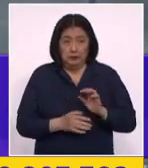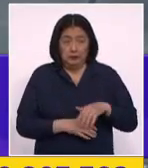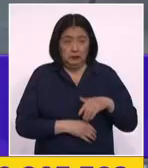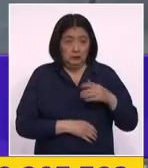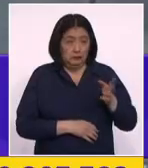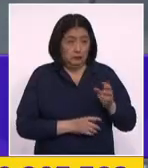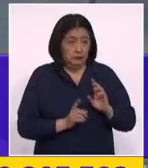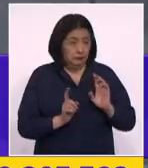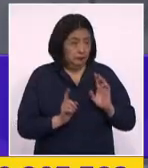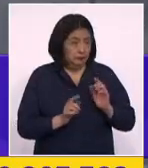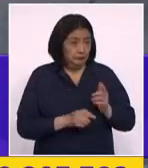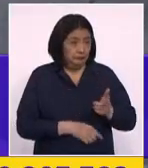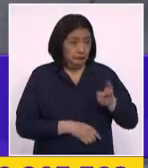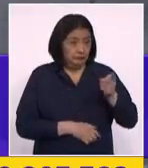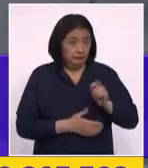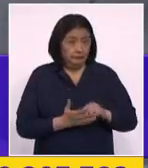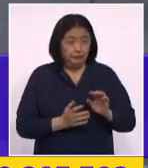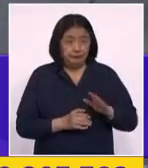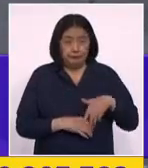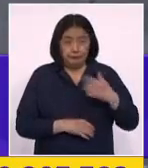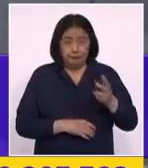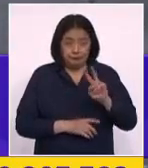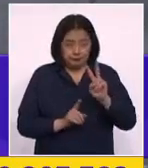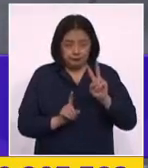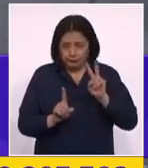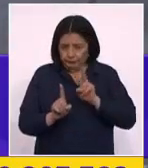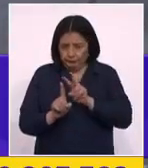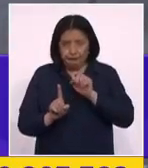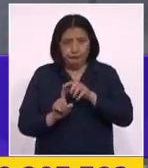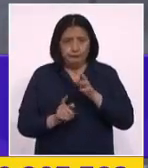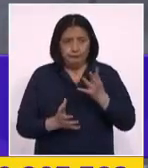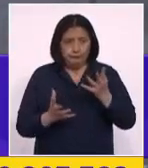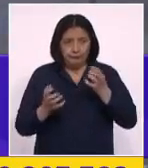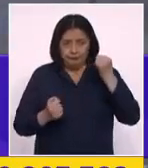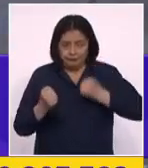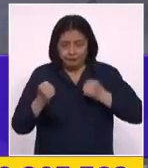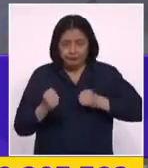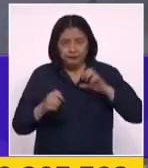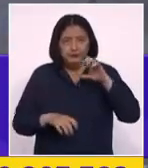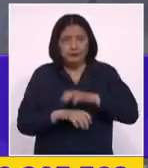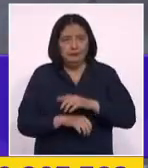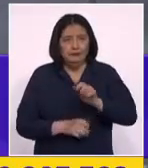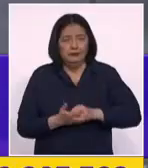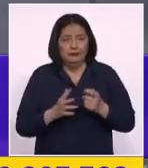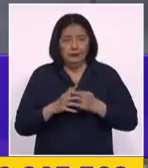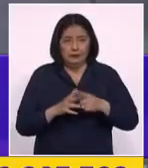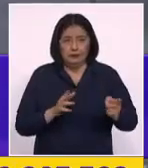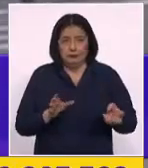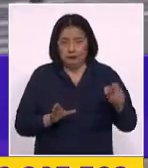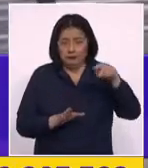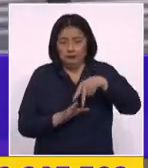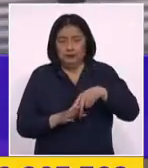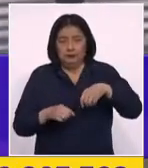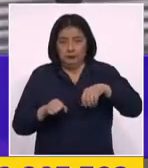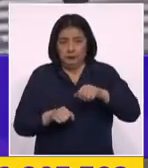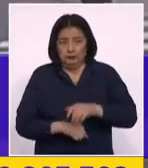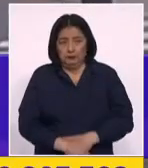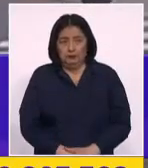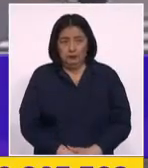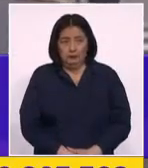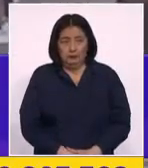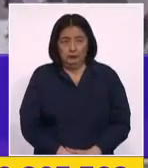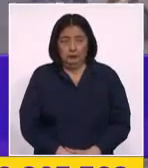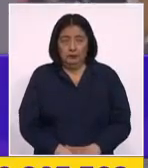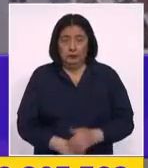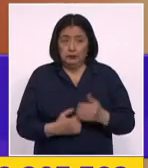Rocío Arando, huye y tras ella dos mujeres testigos del hecho intentan atraparlas, pero esta escapa a bordo de la moto de su cómplice.